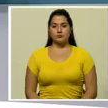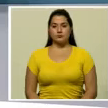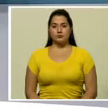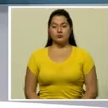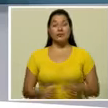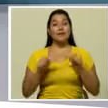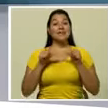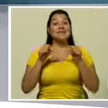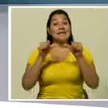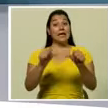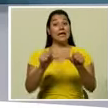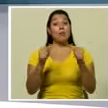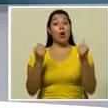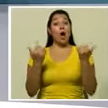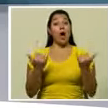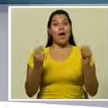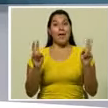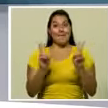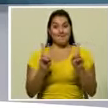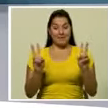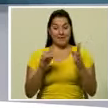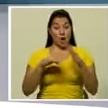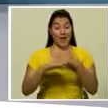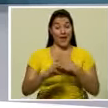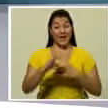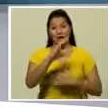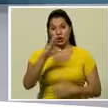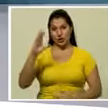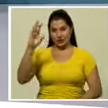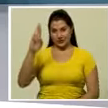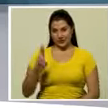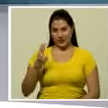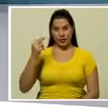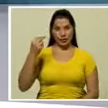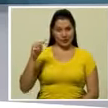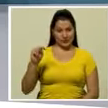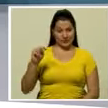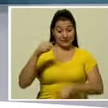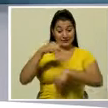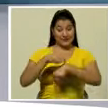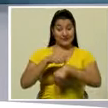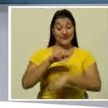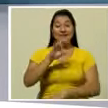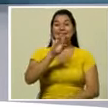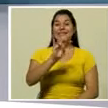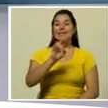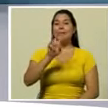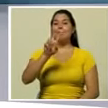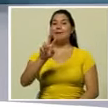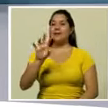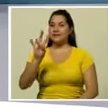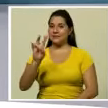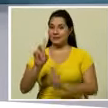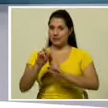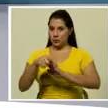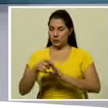Y seguimos en vivo en la edición estelar de Costa Rica Noticias a las 7 de la noche con 27